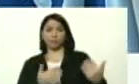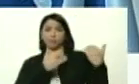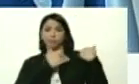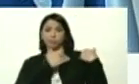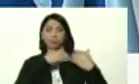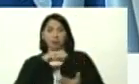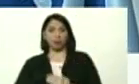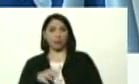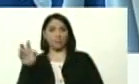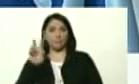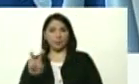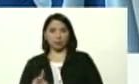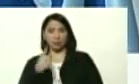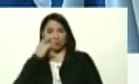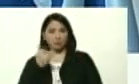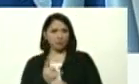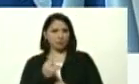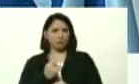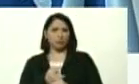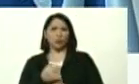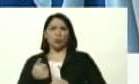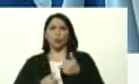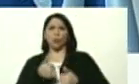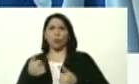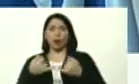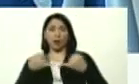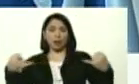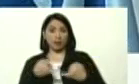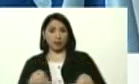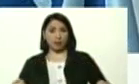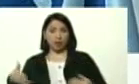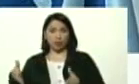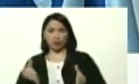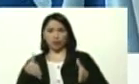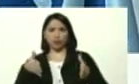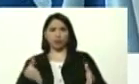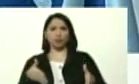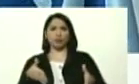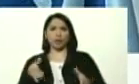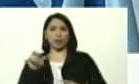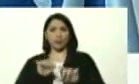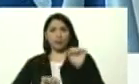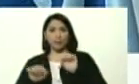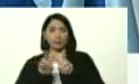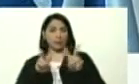venezolano, y fijar una línea de ruta siempre en pro de la paz republicana.